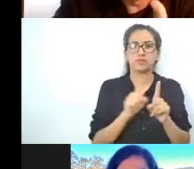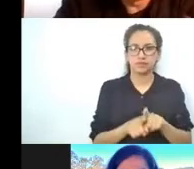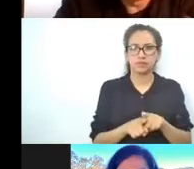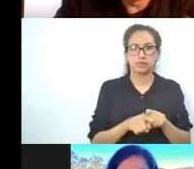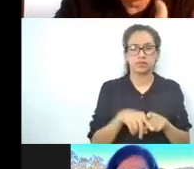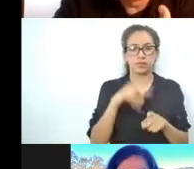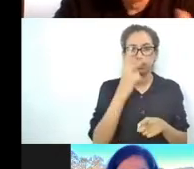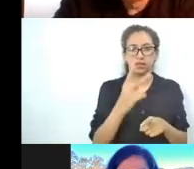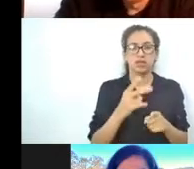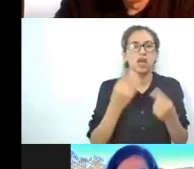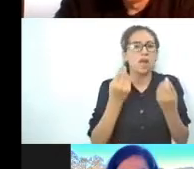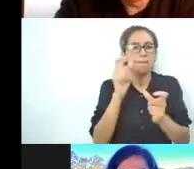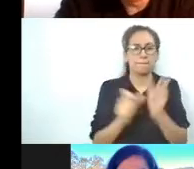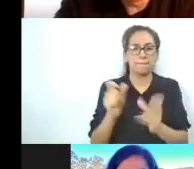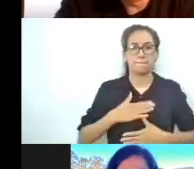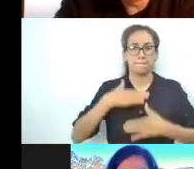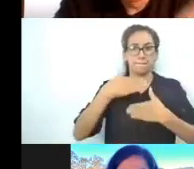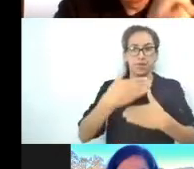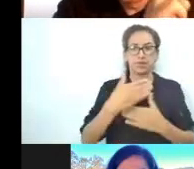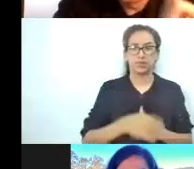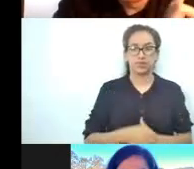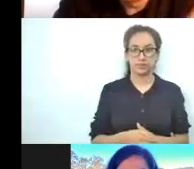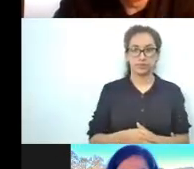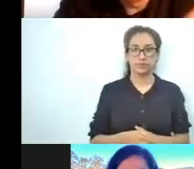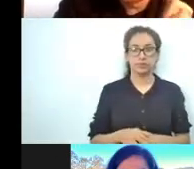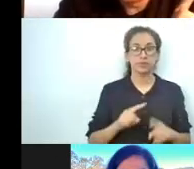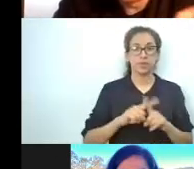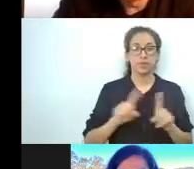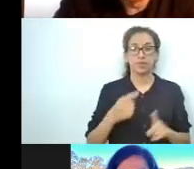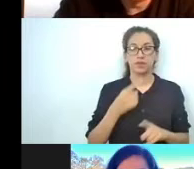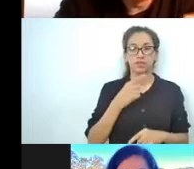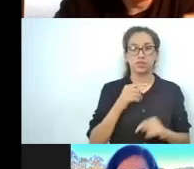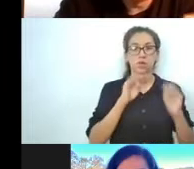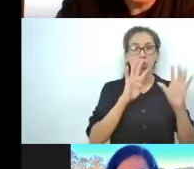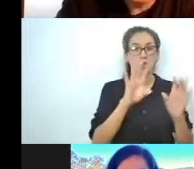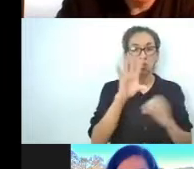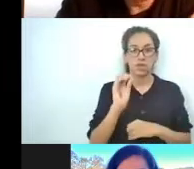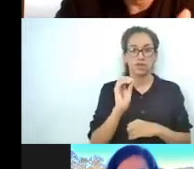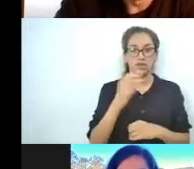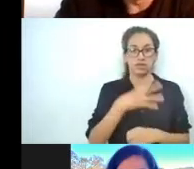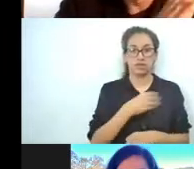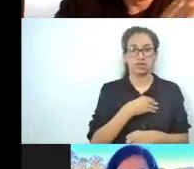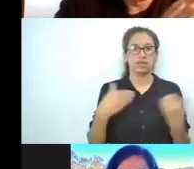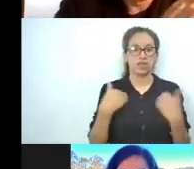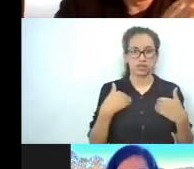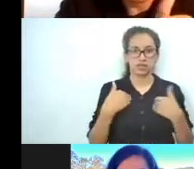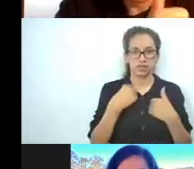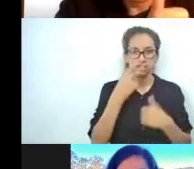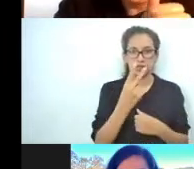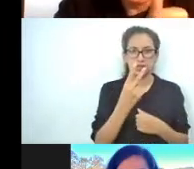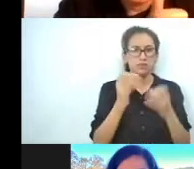usualmente en gentes mayores, pero ellos sí ven que los jóvenes menores de 40 años tienen como factores de